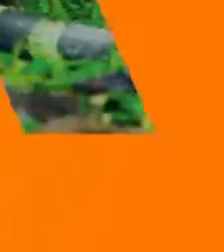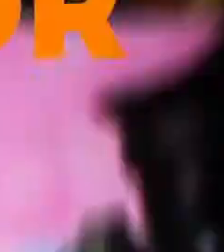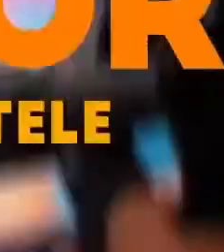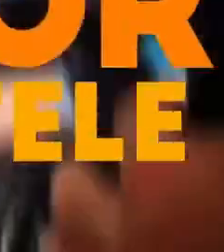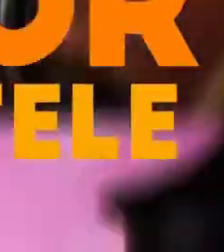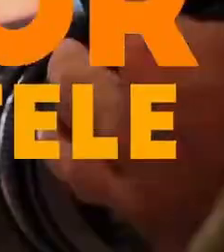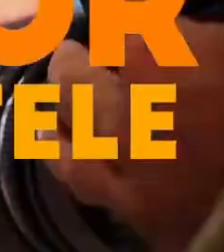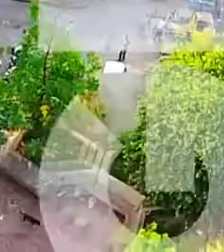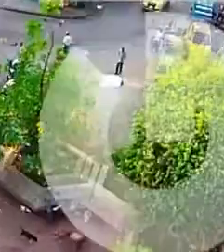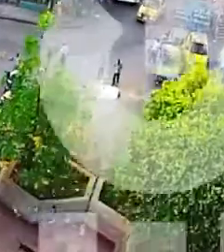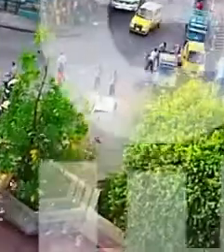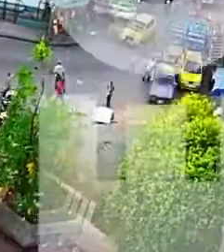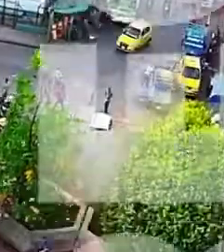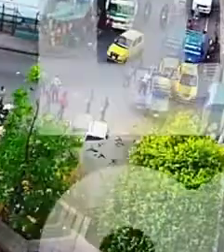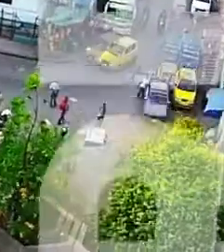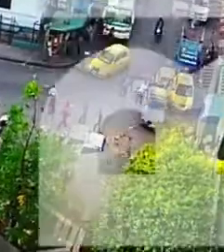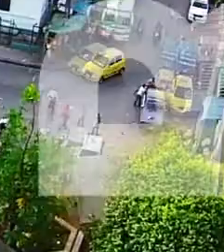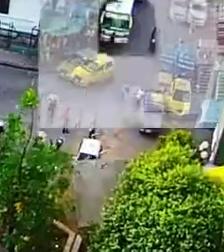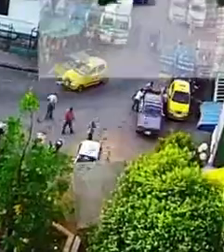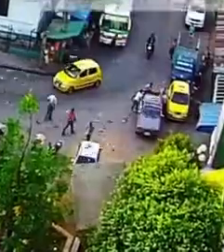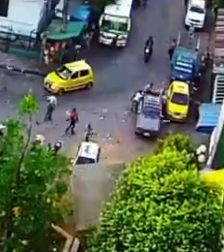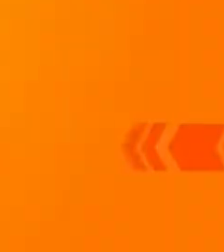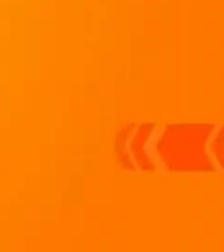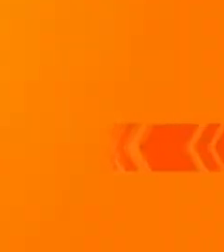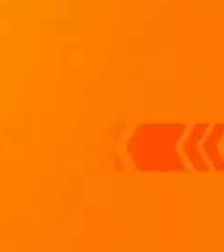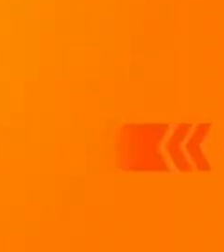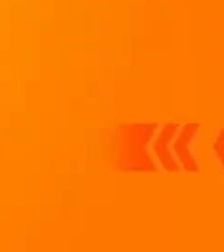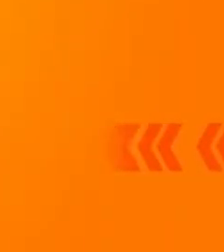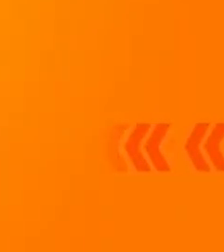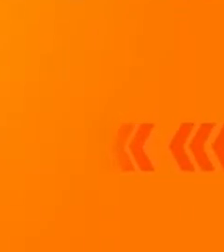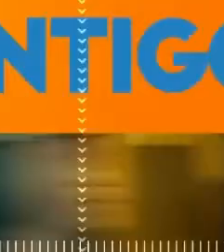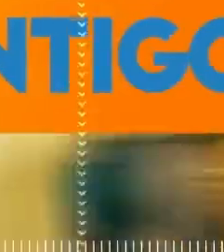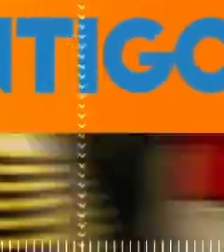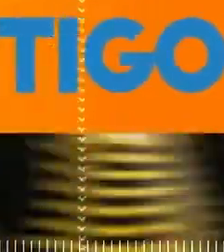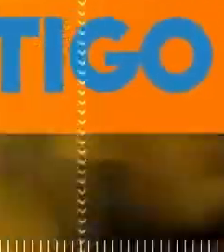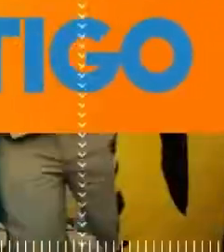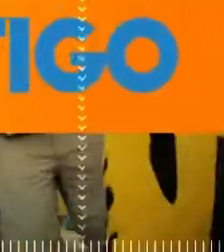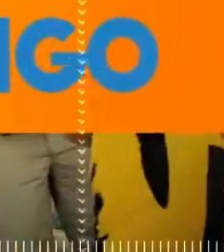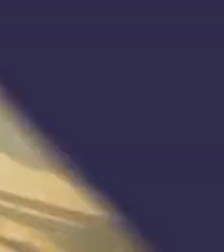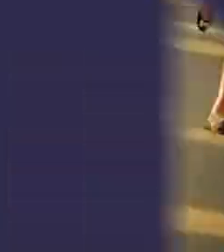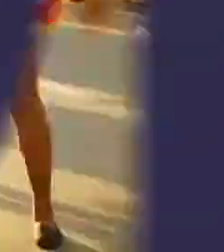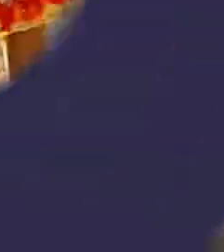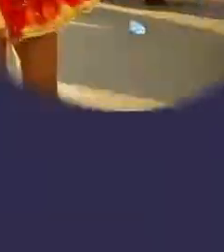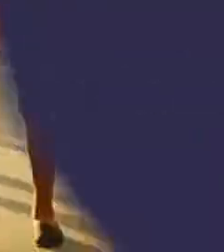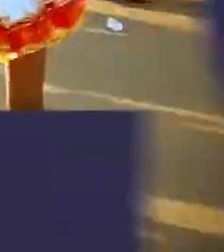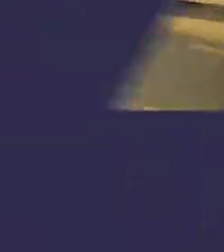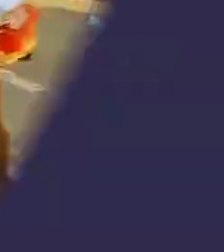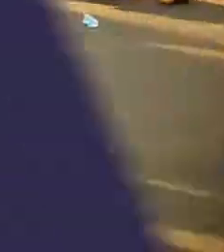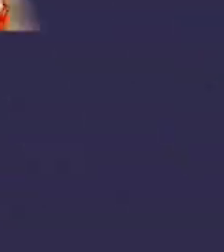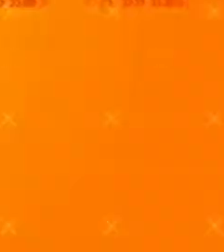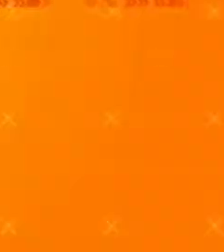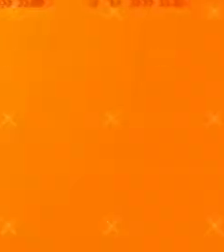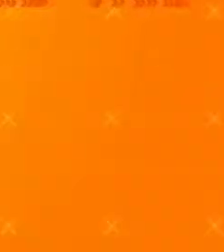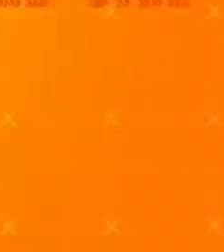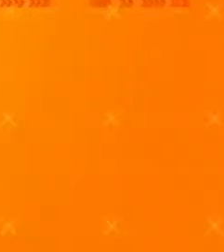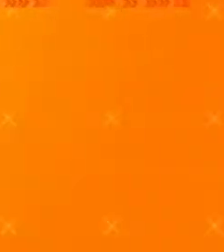vida, es la mejor tele de nuestra región, estamos contigo allá en tu corazón.